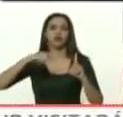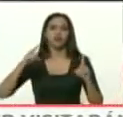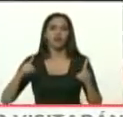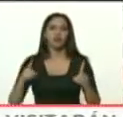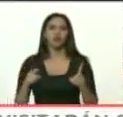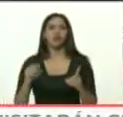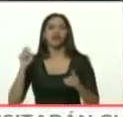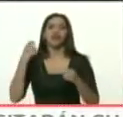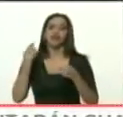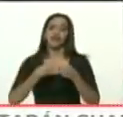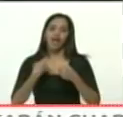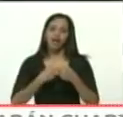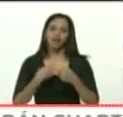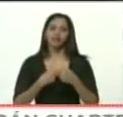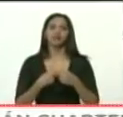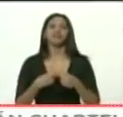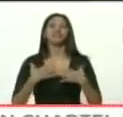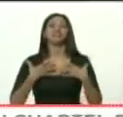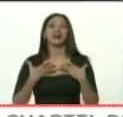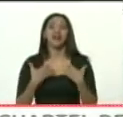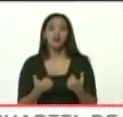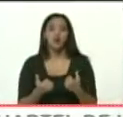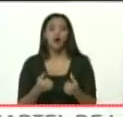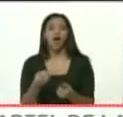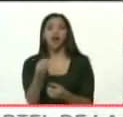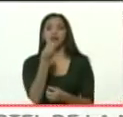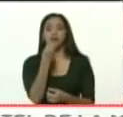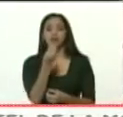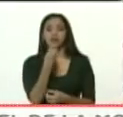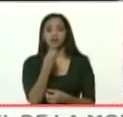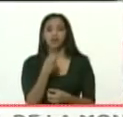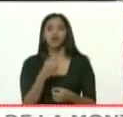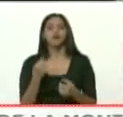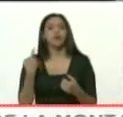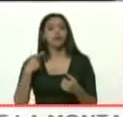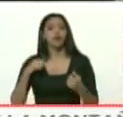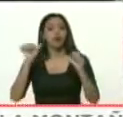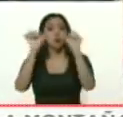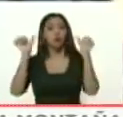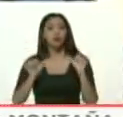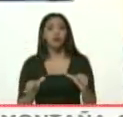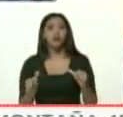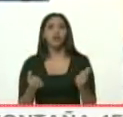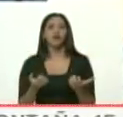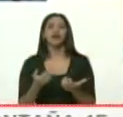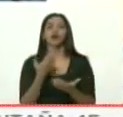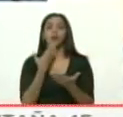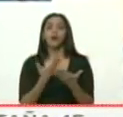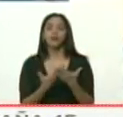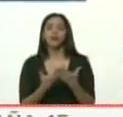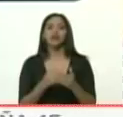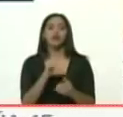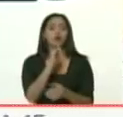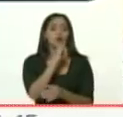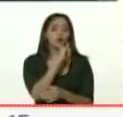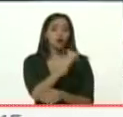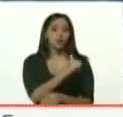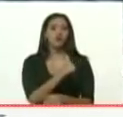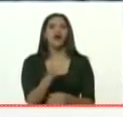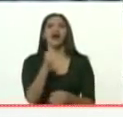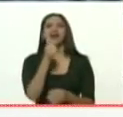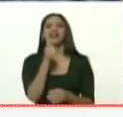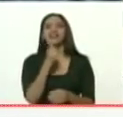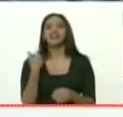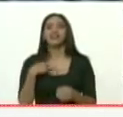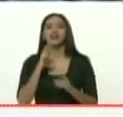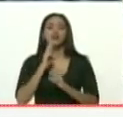gas doméstico, salud, alimentación, para tener un sistema de alerta temprana que nos permita darle la información a quien tiene la